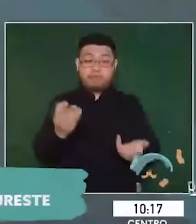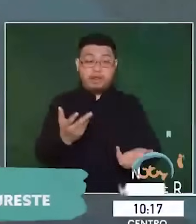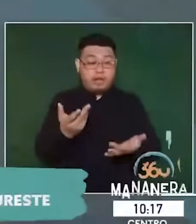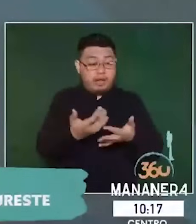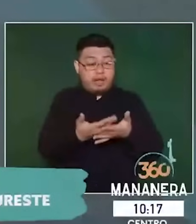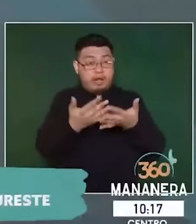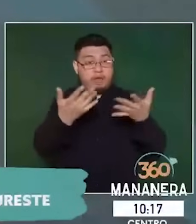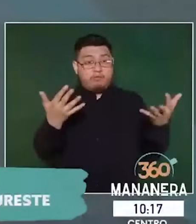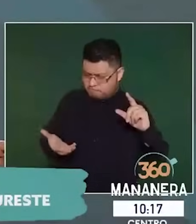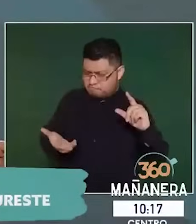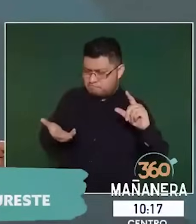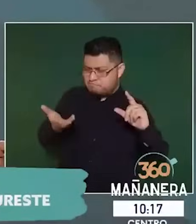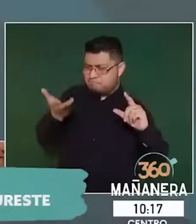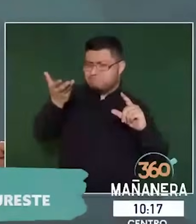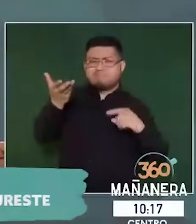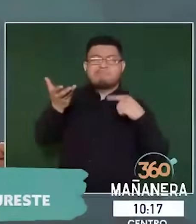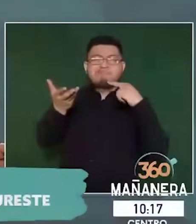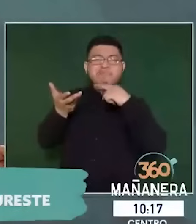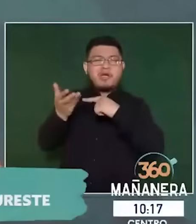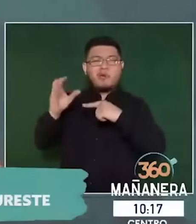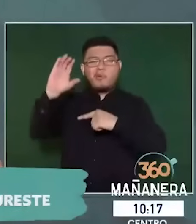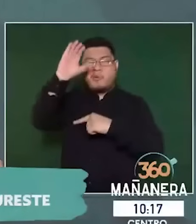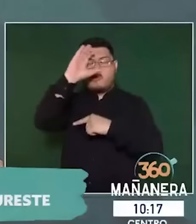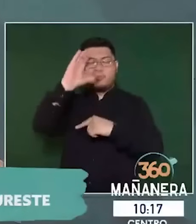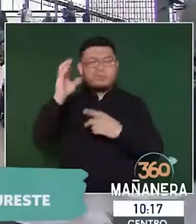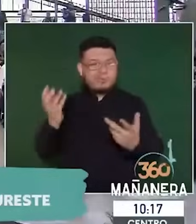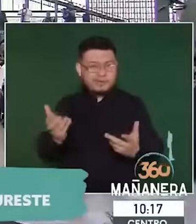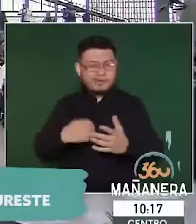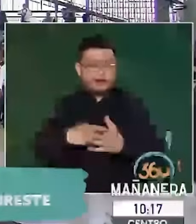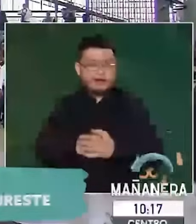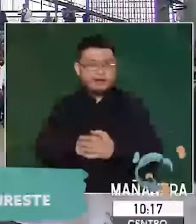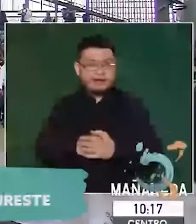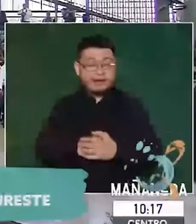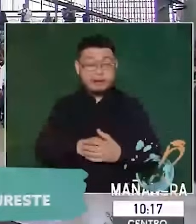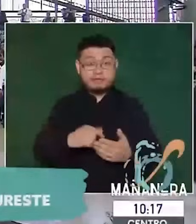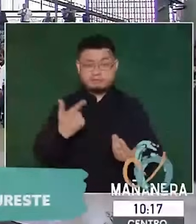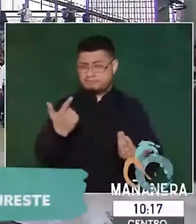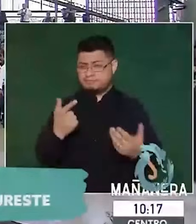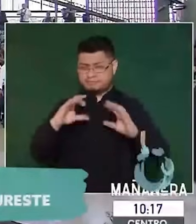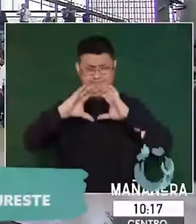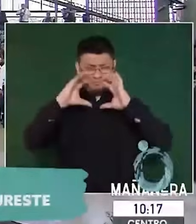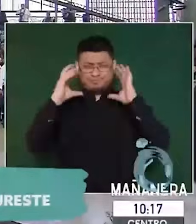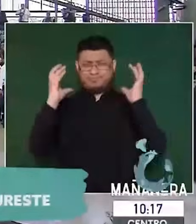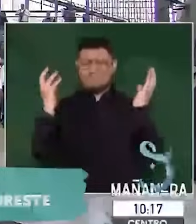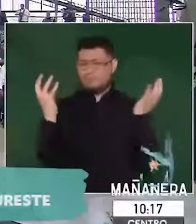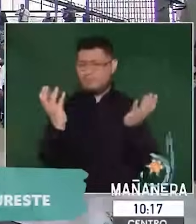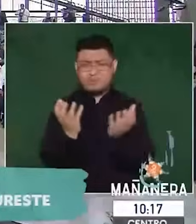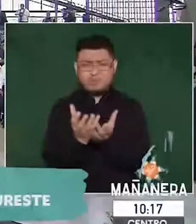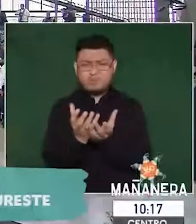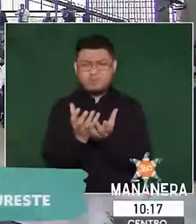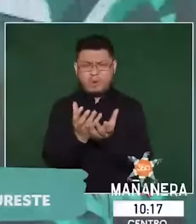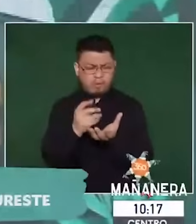¿Y eso se aceptó? ¿En qué lugar del mundo hay una región